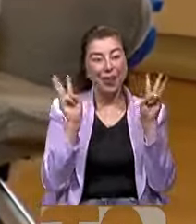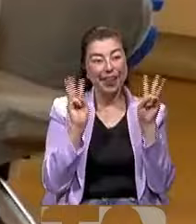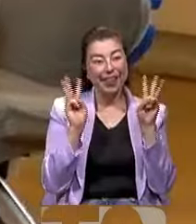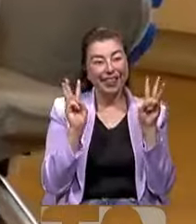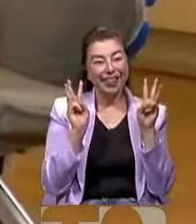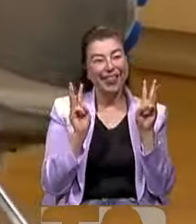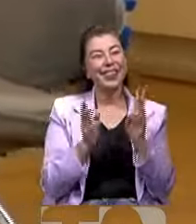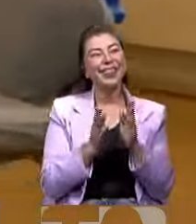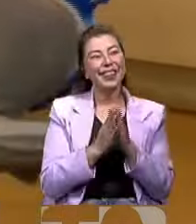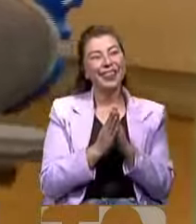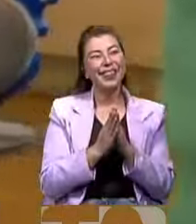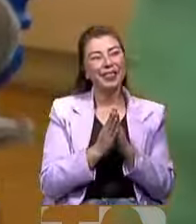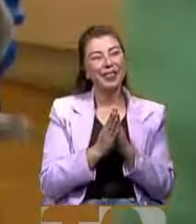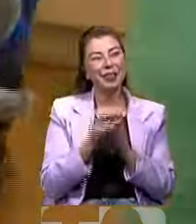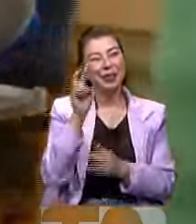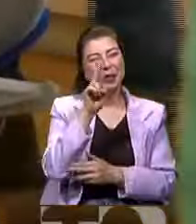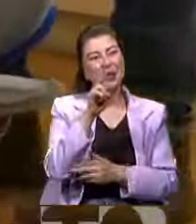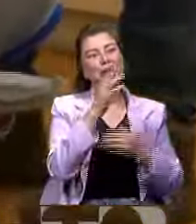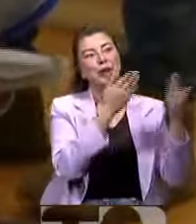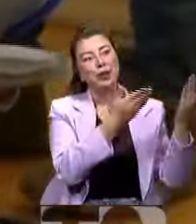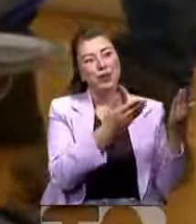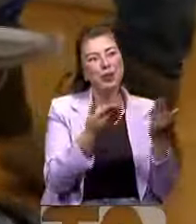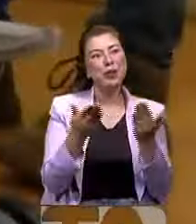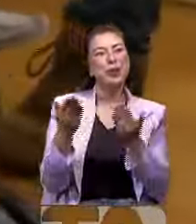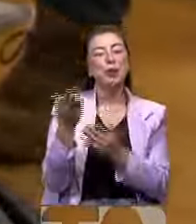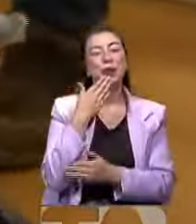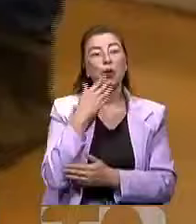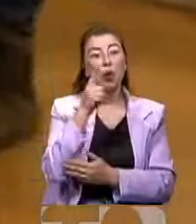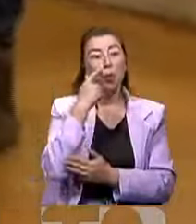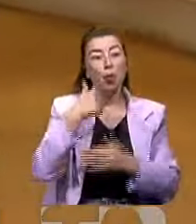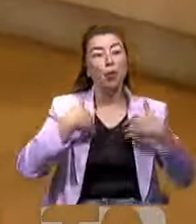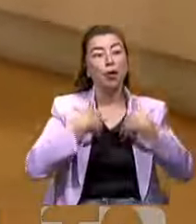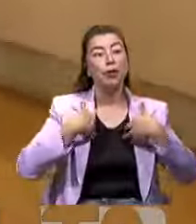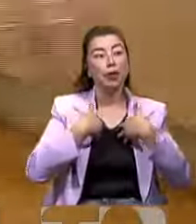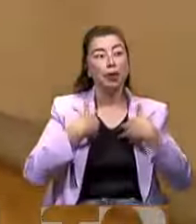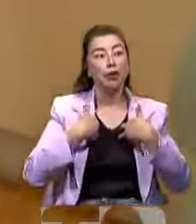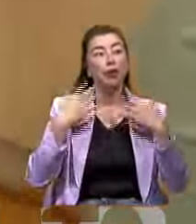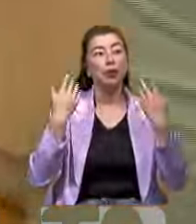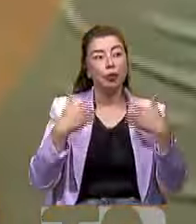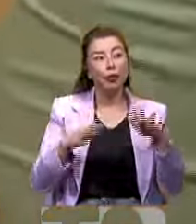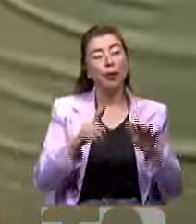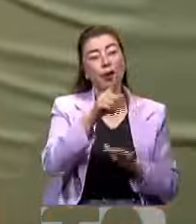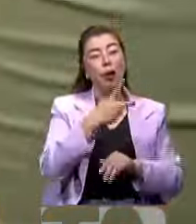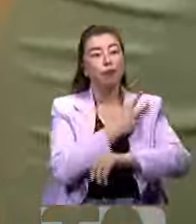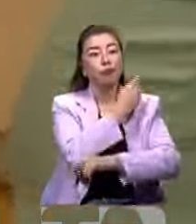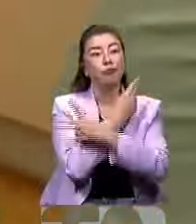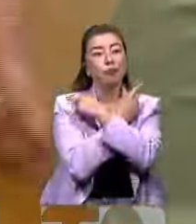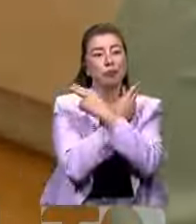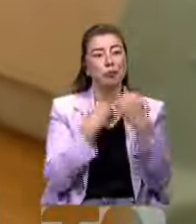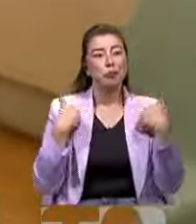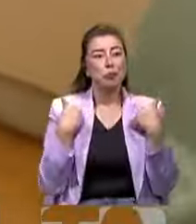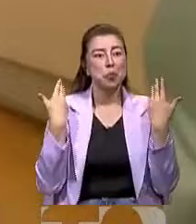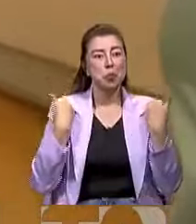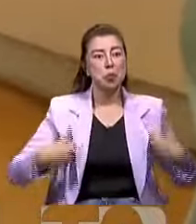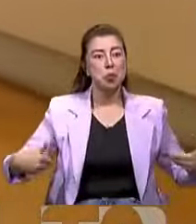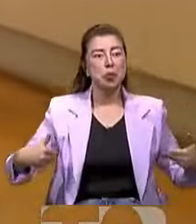En medio de una corte de honor, así entró Gambito, un can sin extremidades delanteras, a recibir su silla de ruedas. A